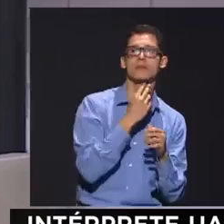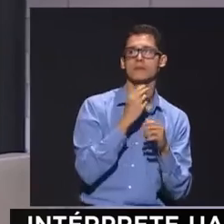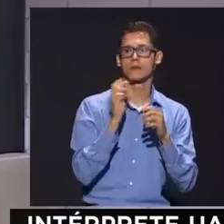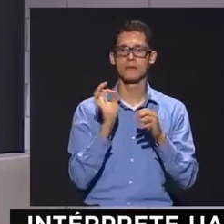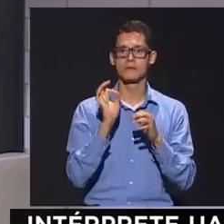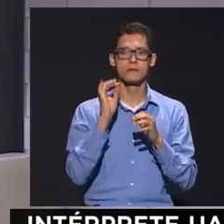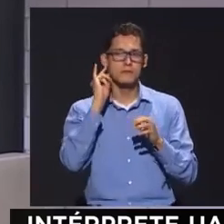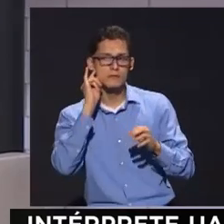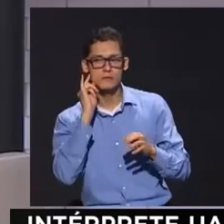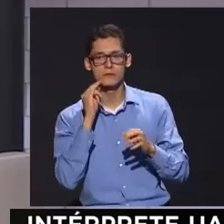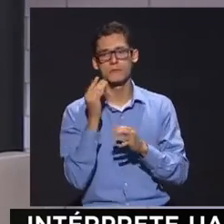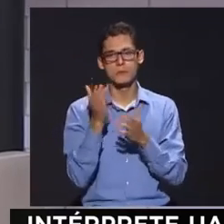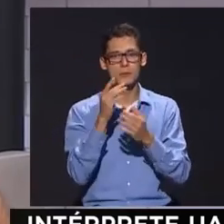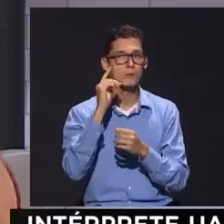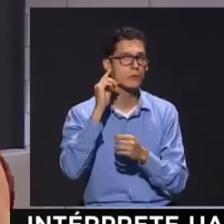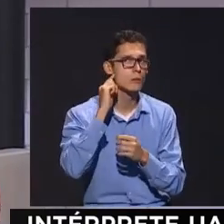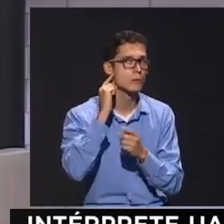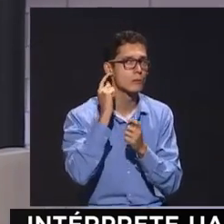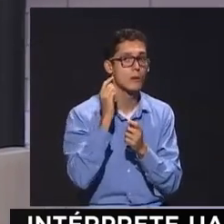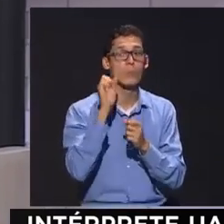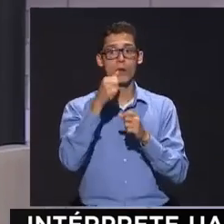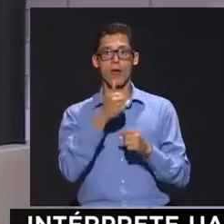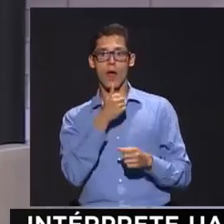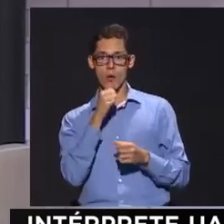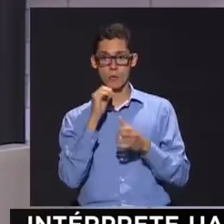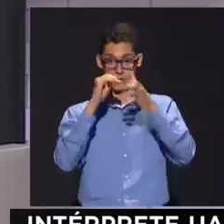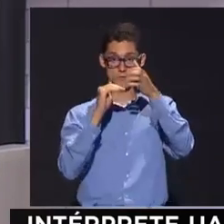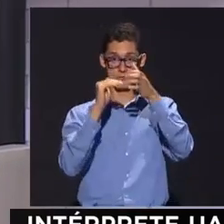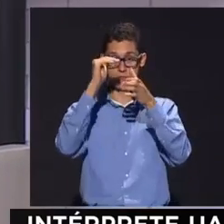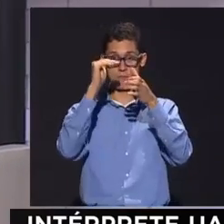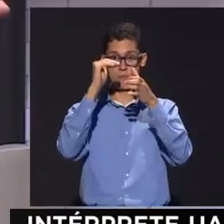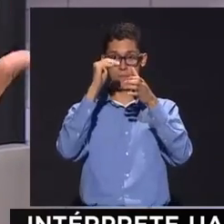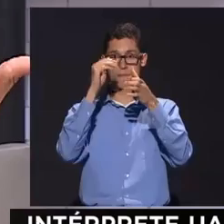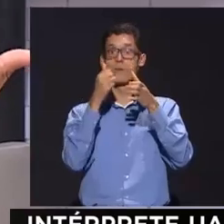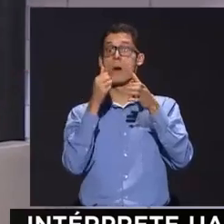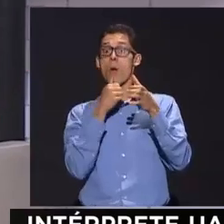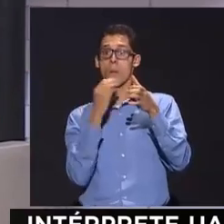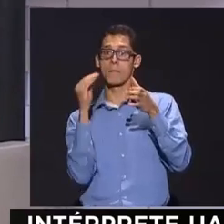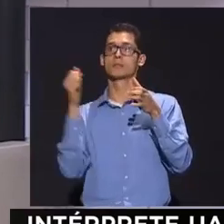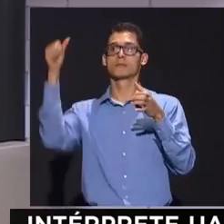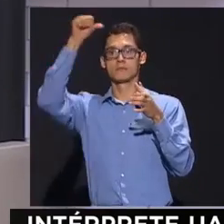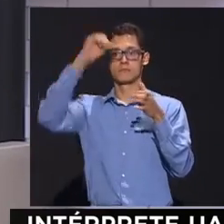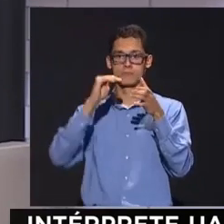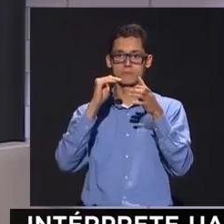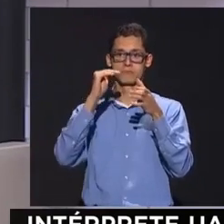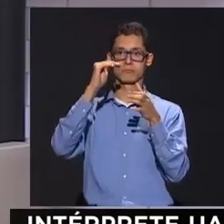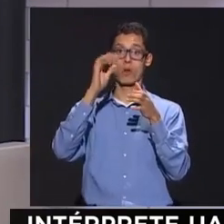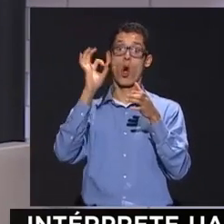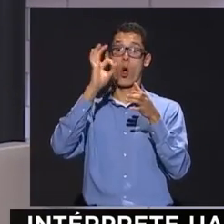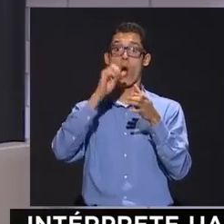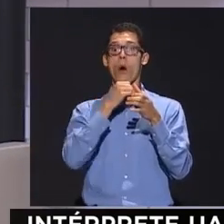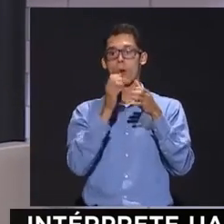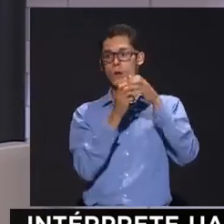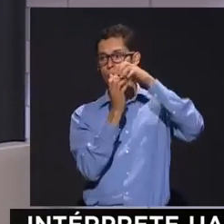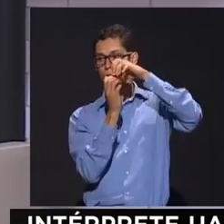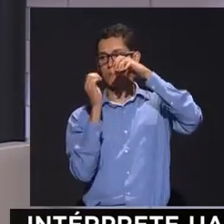recordemos que es un cuestión de poner un poquito más de agua para quitarla porque hablábamos en el programa anterior que el